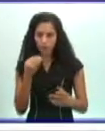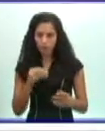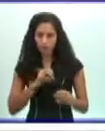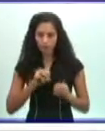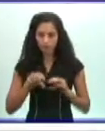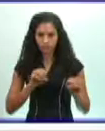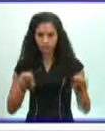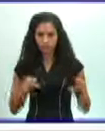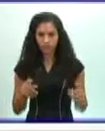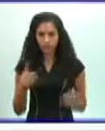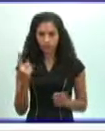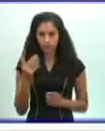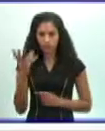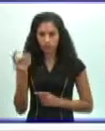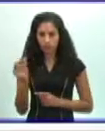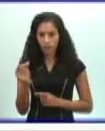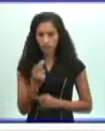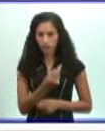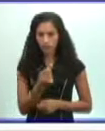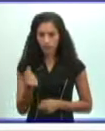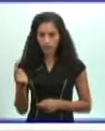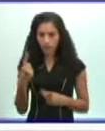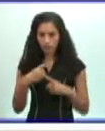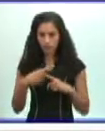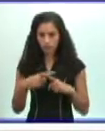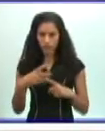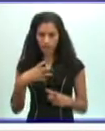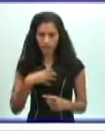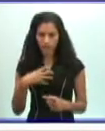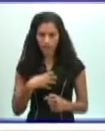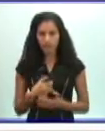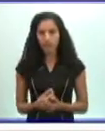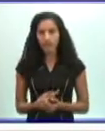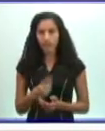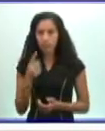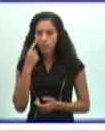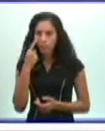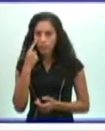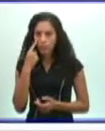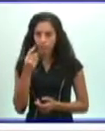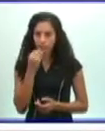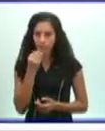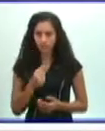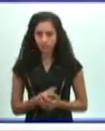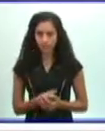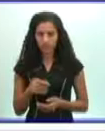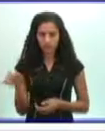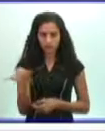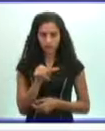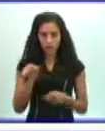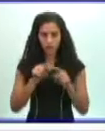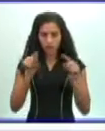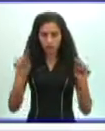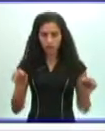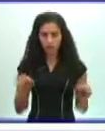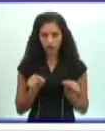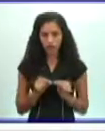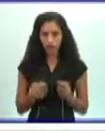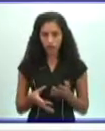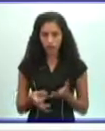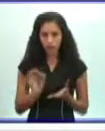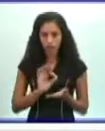cada uno de los sumandos que aparecen en ella. Y lo puedes ver también en el recuadro de la